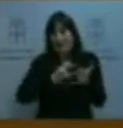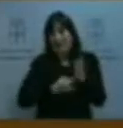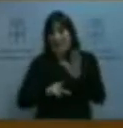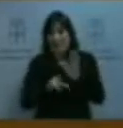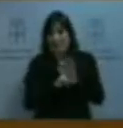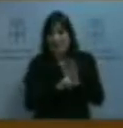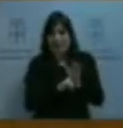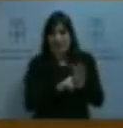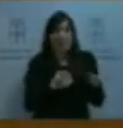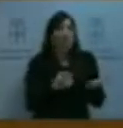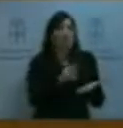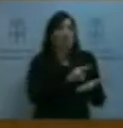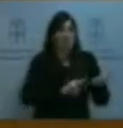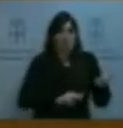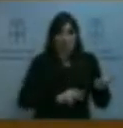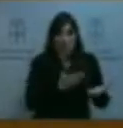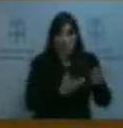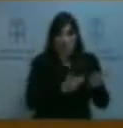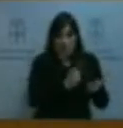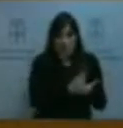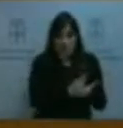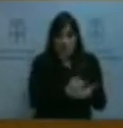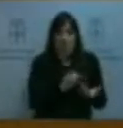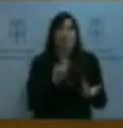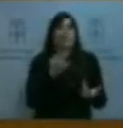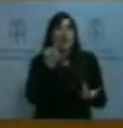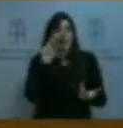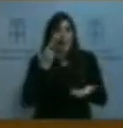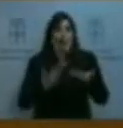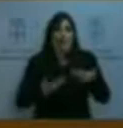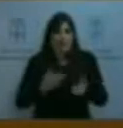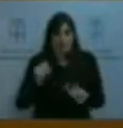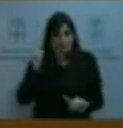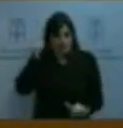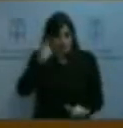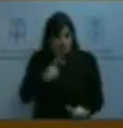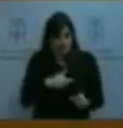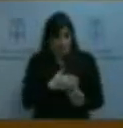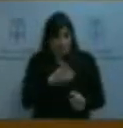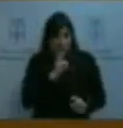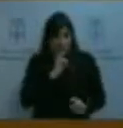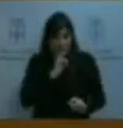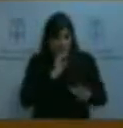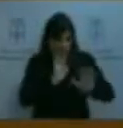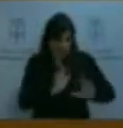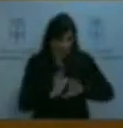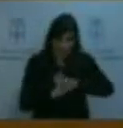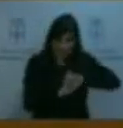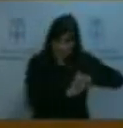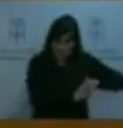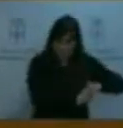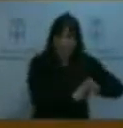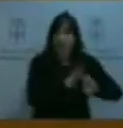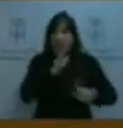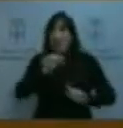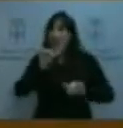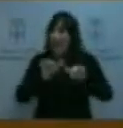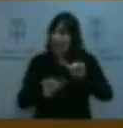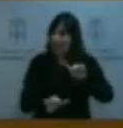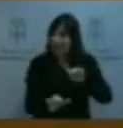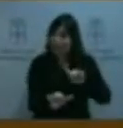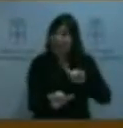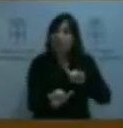de evolución. Y dicho esto, a partir de ahora toca señalar algo que los